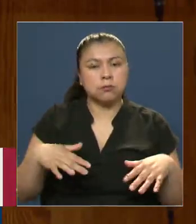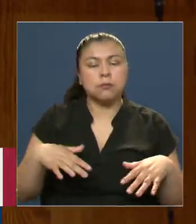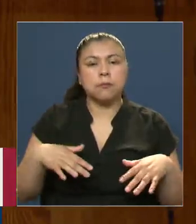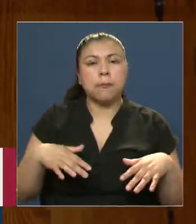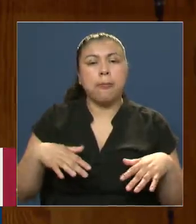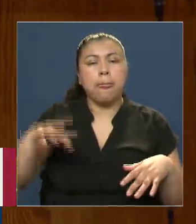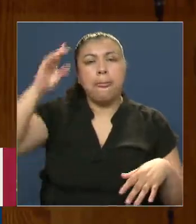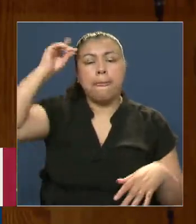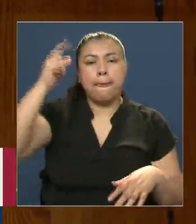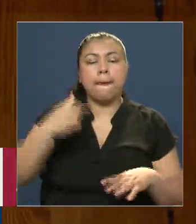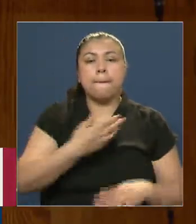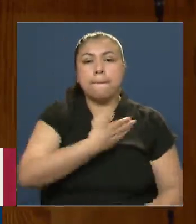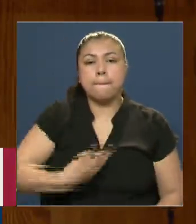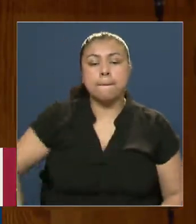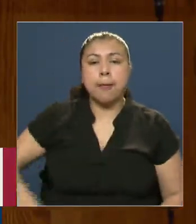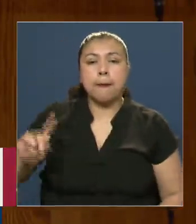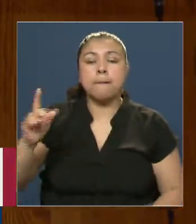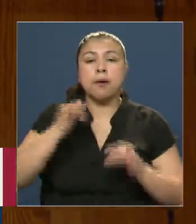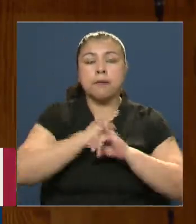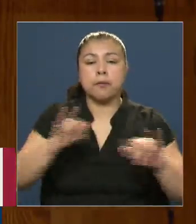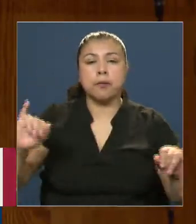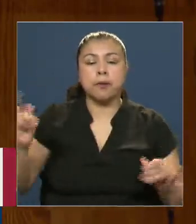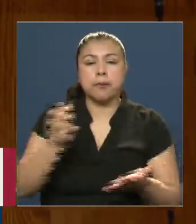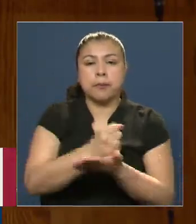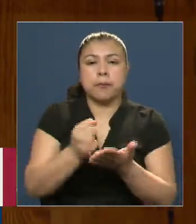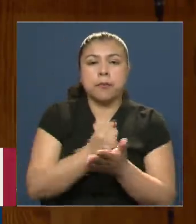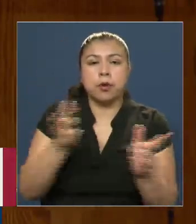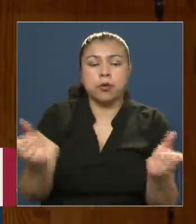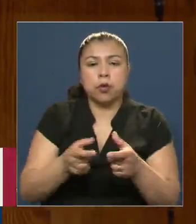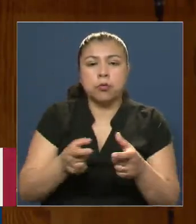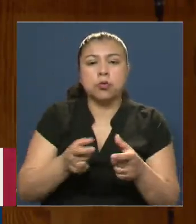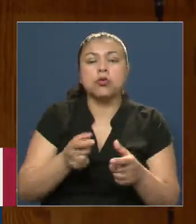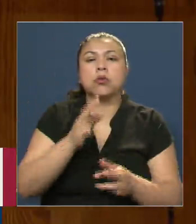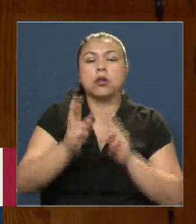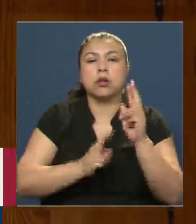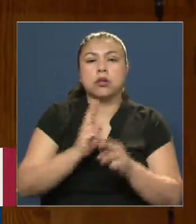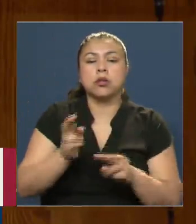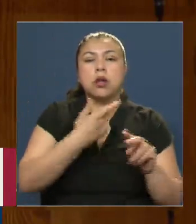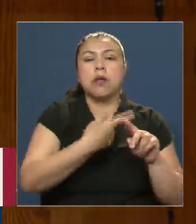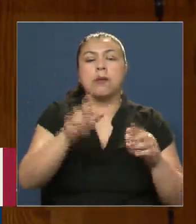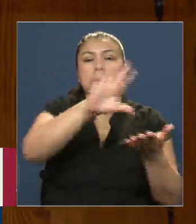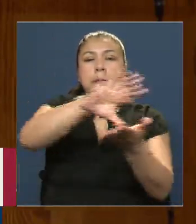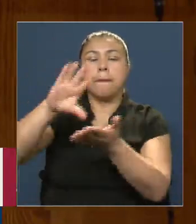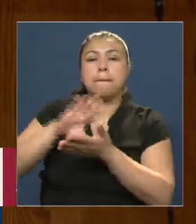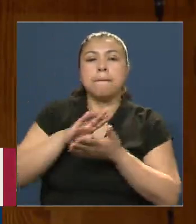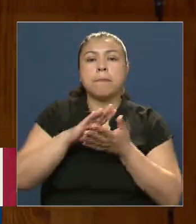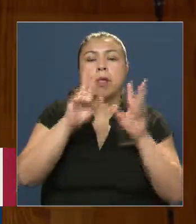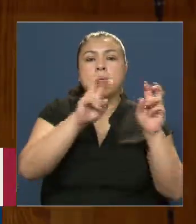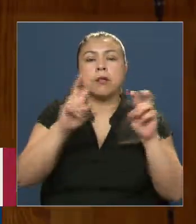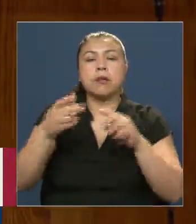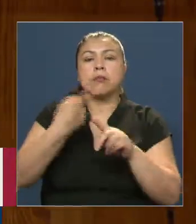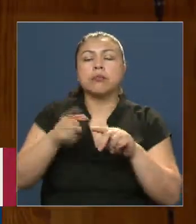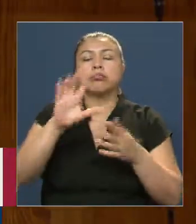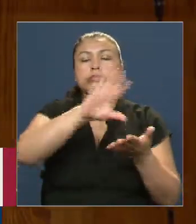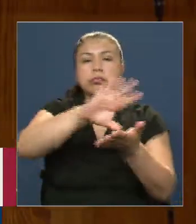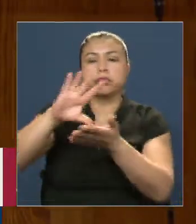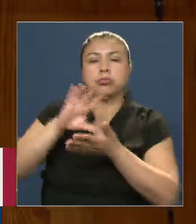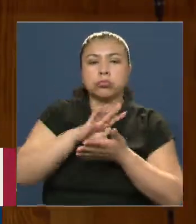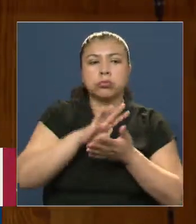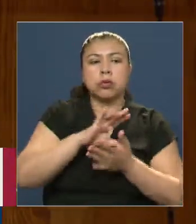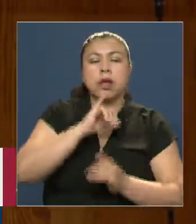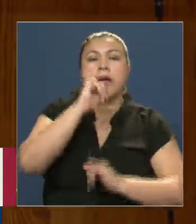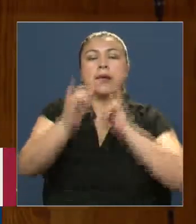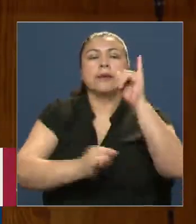presidencial fue informada en su primer trámite reglamentario por la Comisión de Relaciones Exteriores, Asuntos Interparlamentarios e Integración